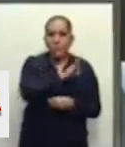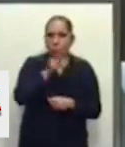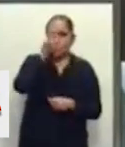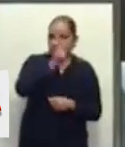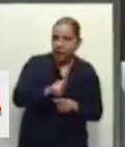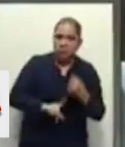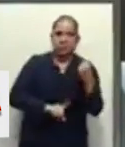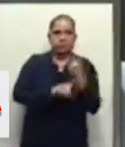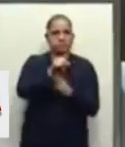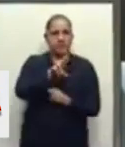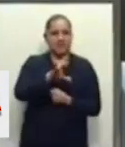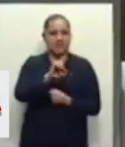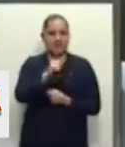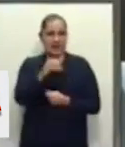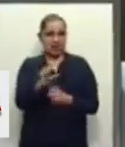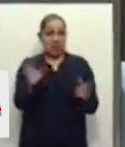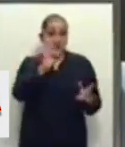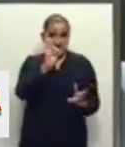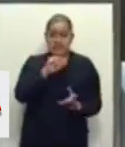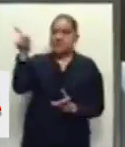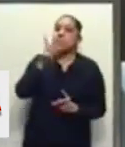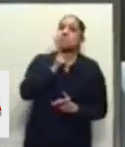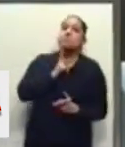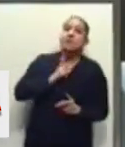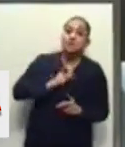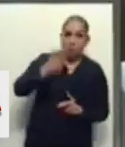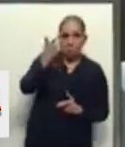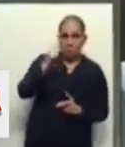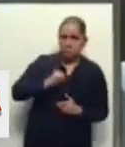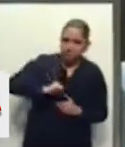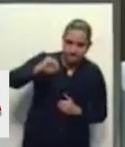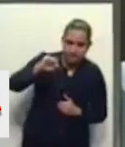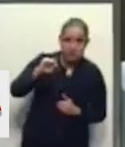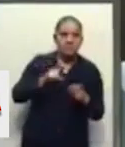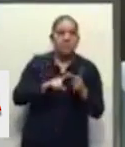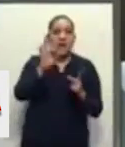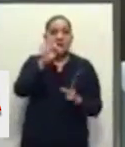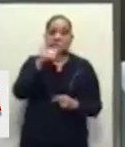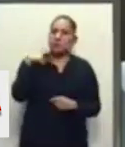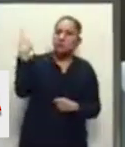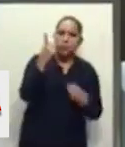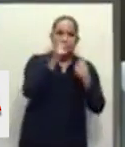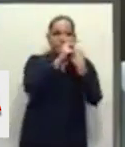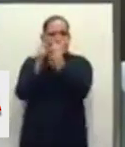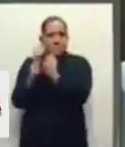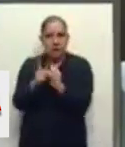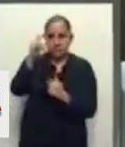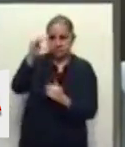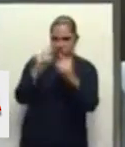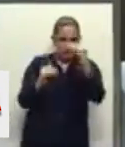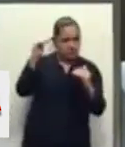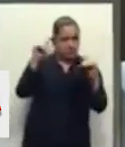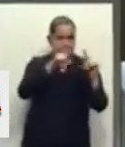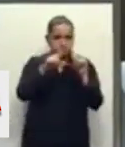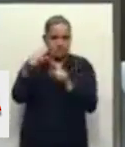en caso de que el precio del petróleo aumente, en caso de que los mercados internacionales dicten otras cosas,